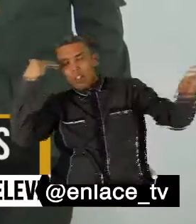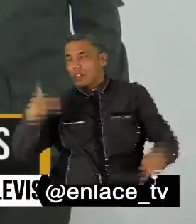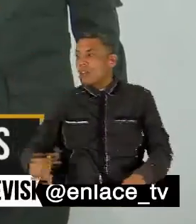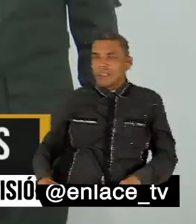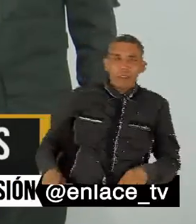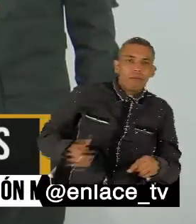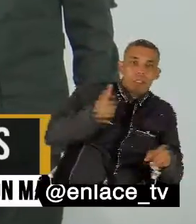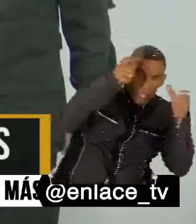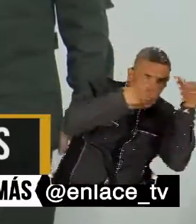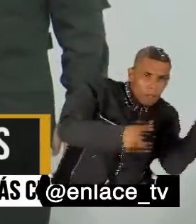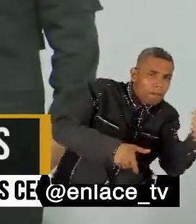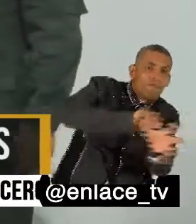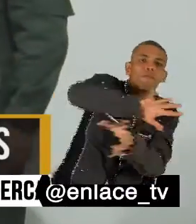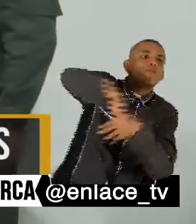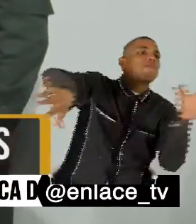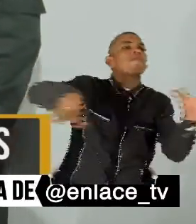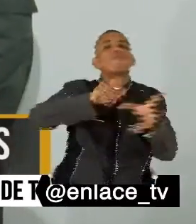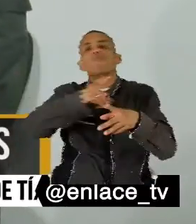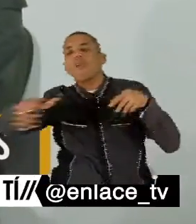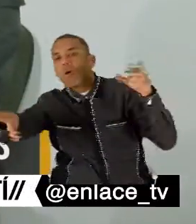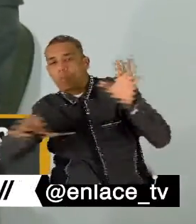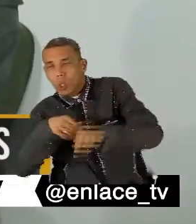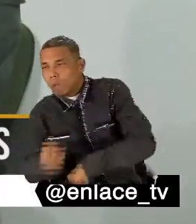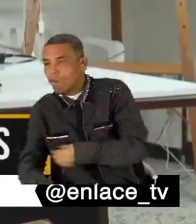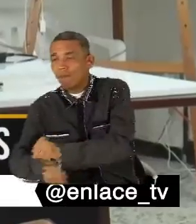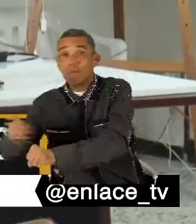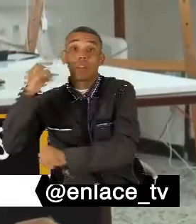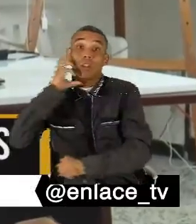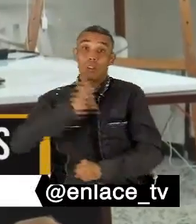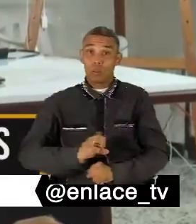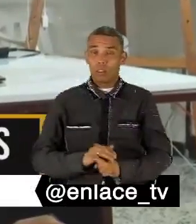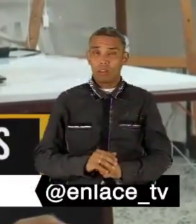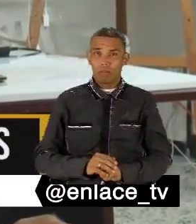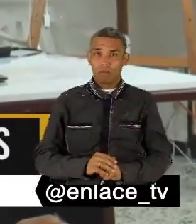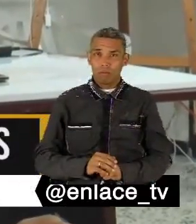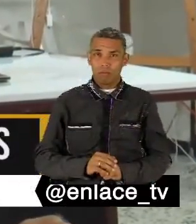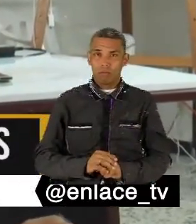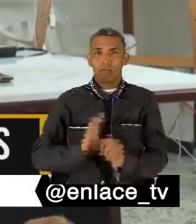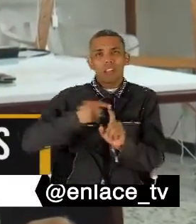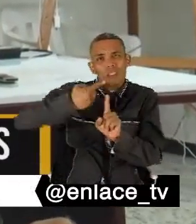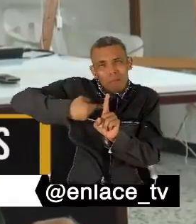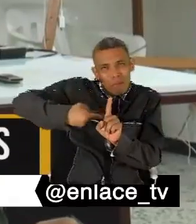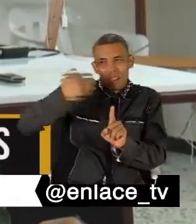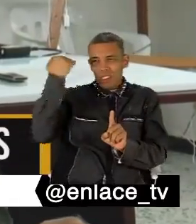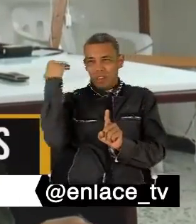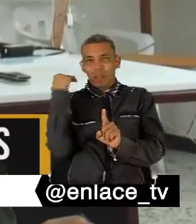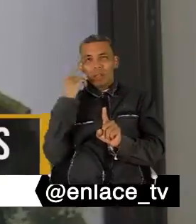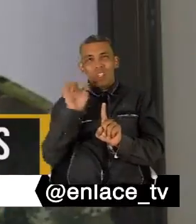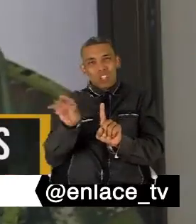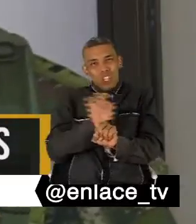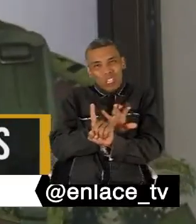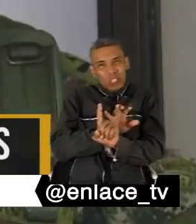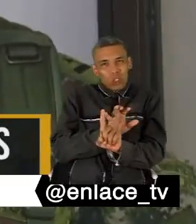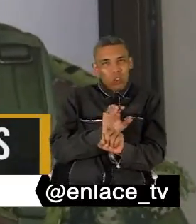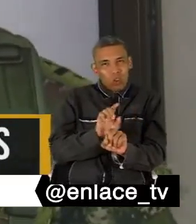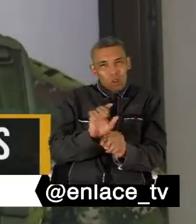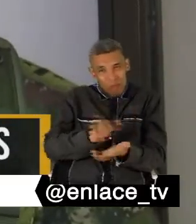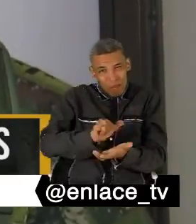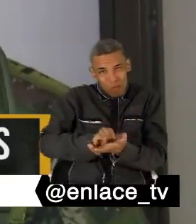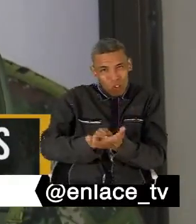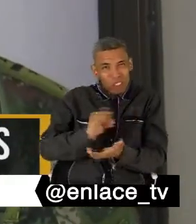Barranca Bermeja. La modalidad en la que operaron ahora último se diferencia a lo ocurrido hace unos meses en el corregimiento El Llanito. Esta es diferente porque en